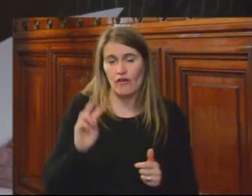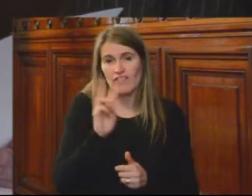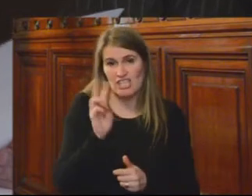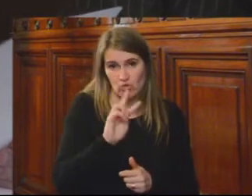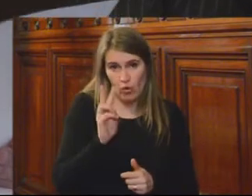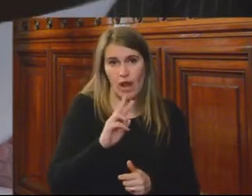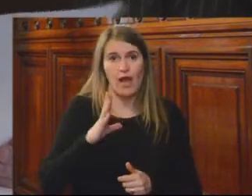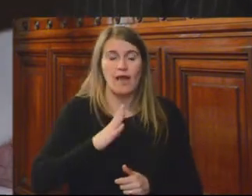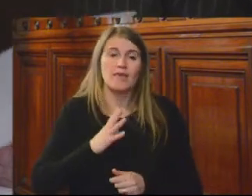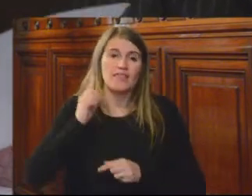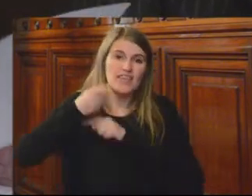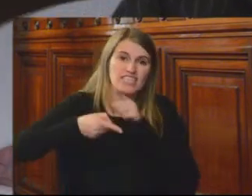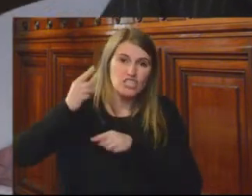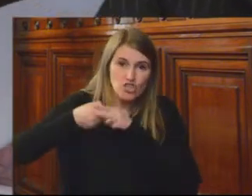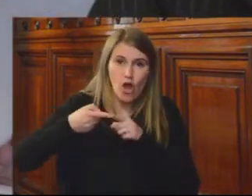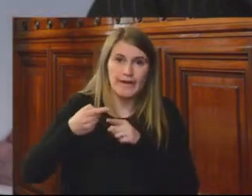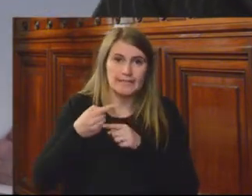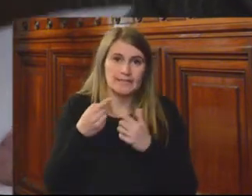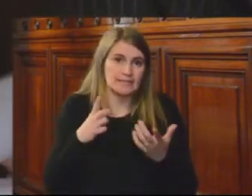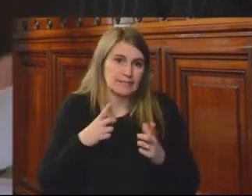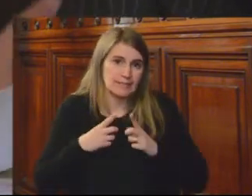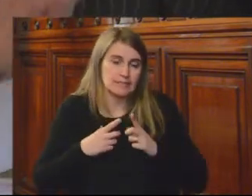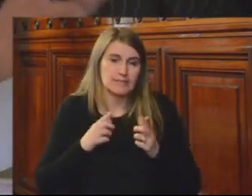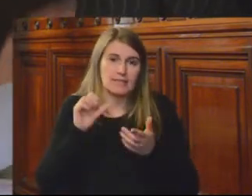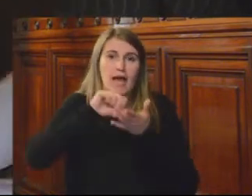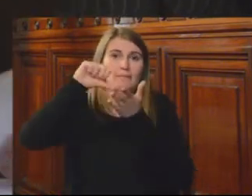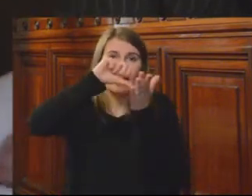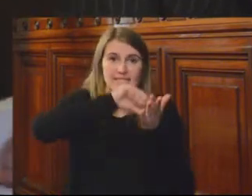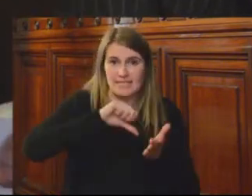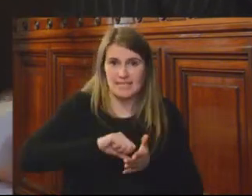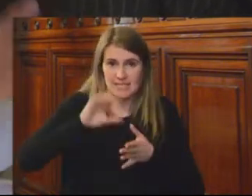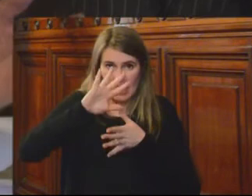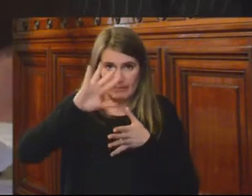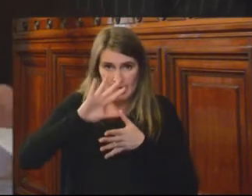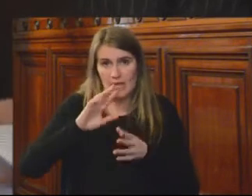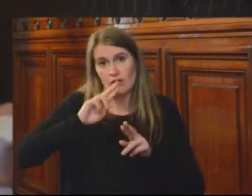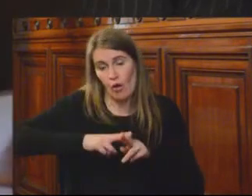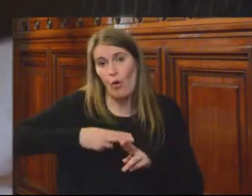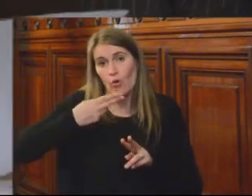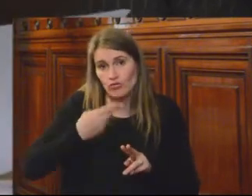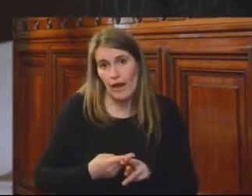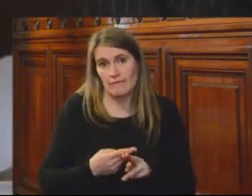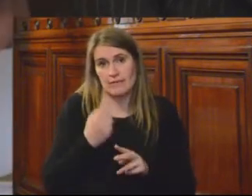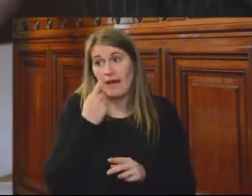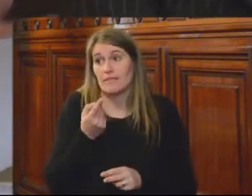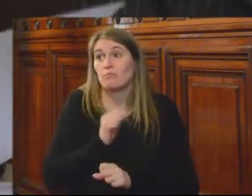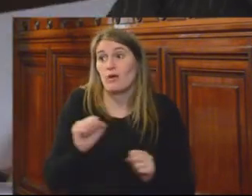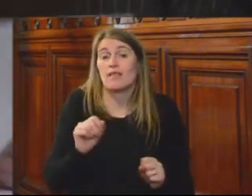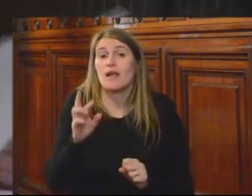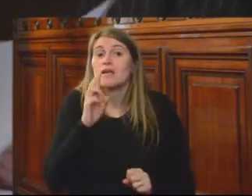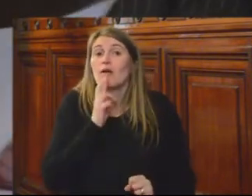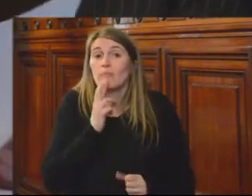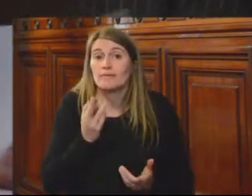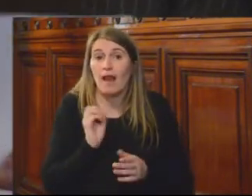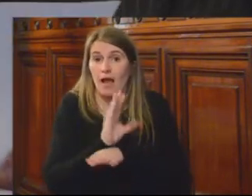sistemáticamente las decisiones de los órganos del sistema interamericano, y solicitamos nuevamente que se dé respuesta razonada a nuestra carta a los